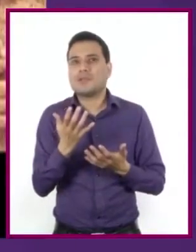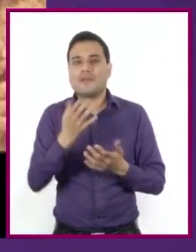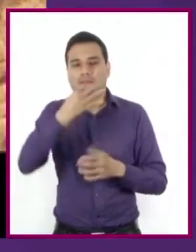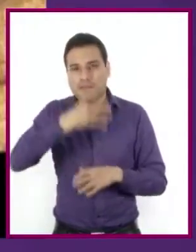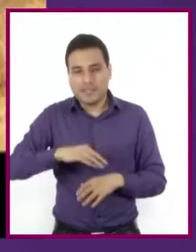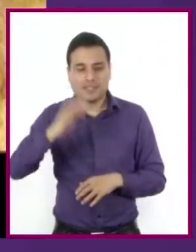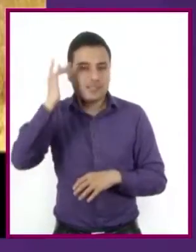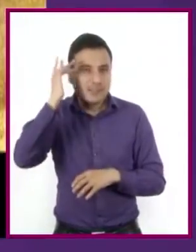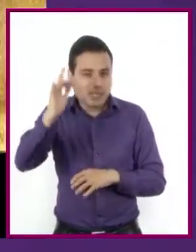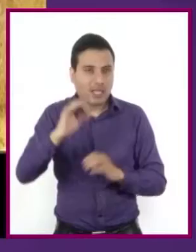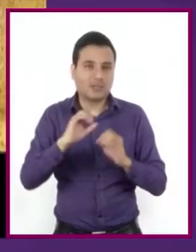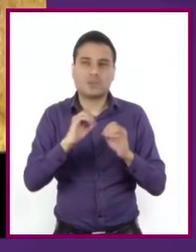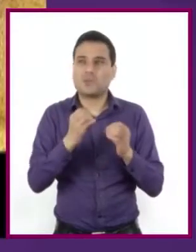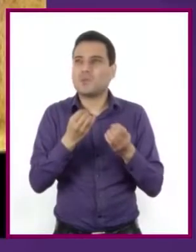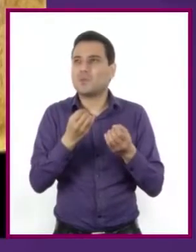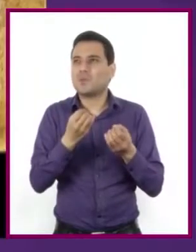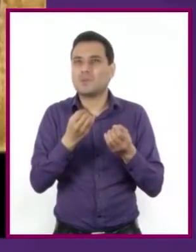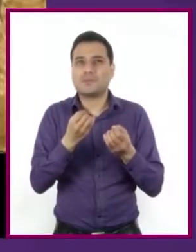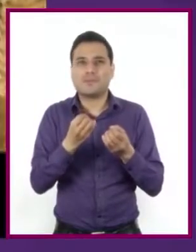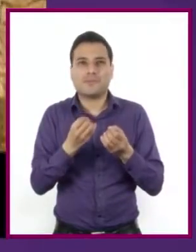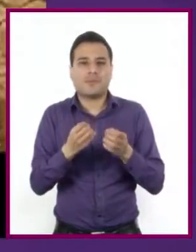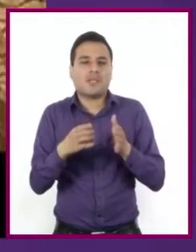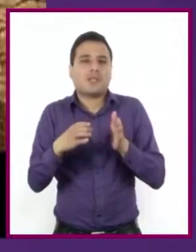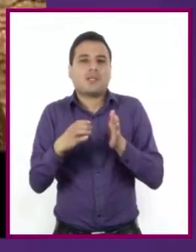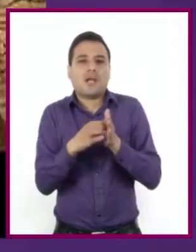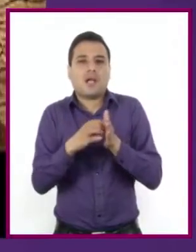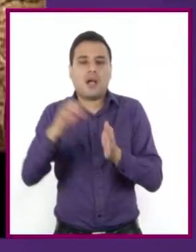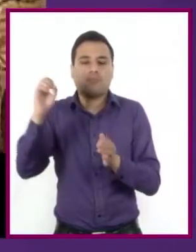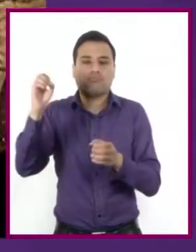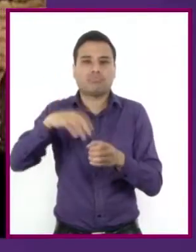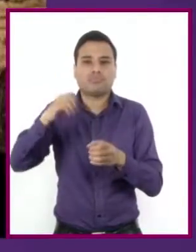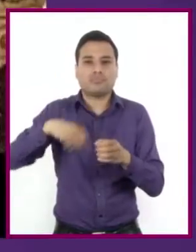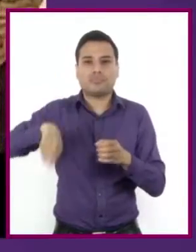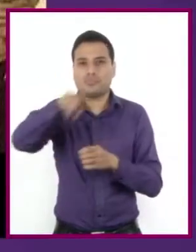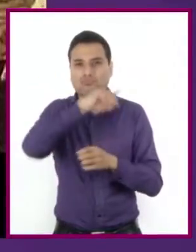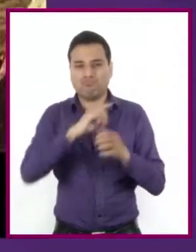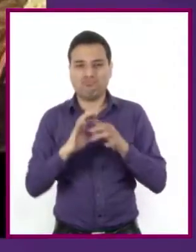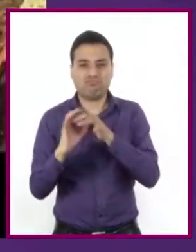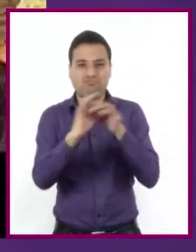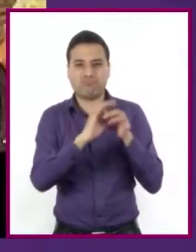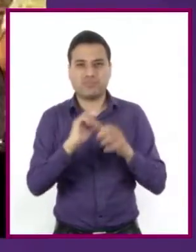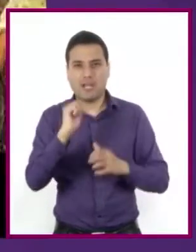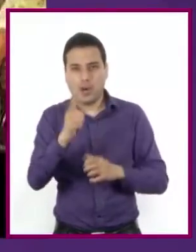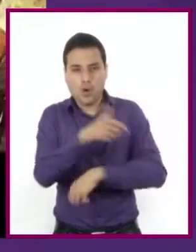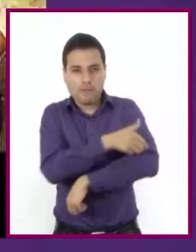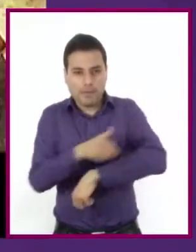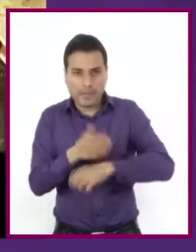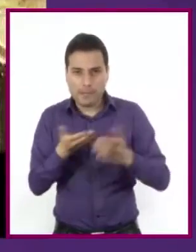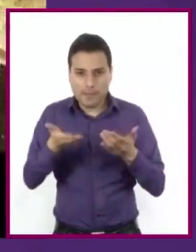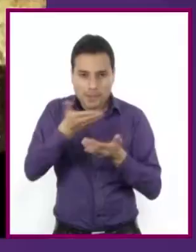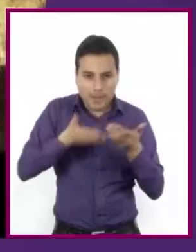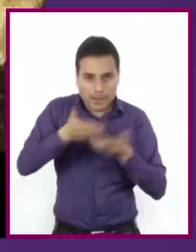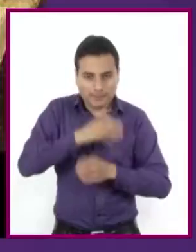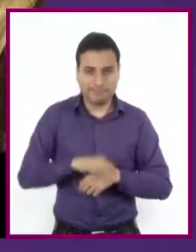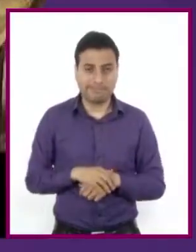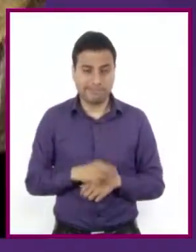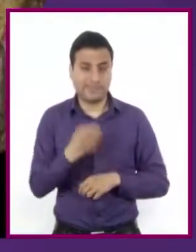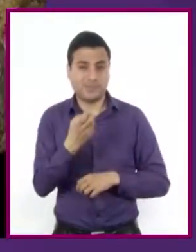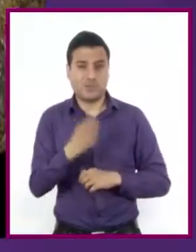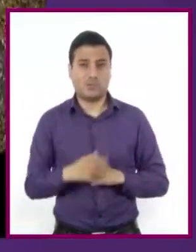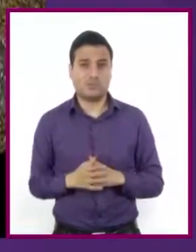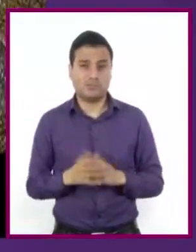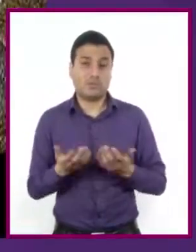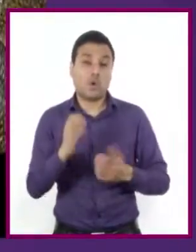o colaborar en una especie de caja común para efectivamente ayudar a una familia que tuviera necesidades,